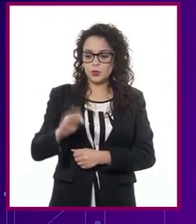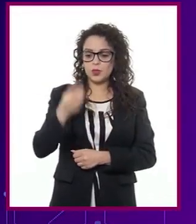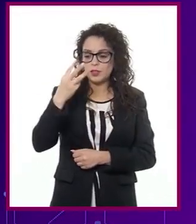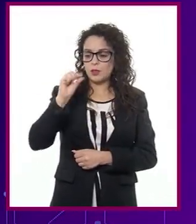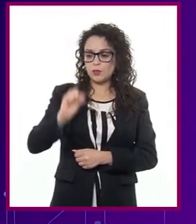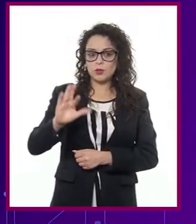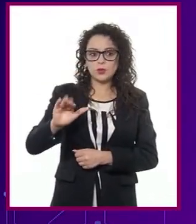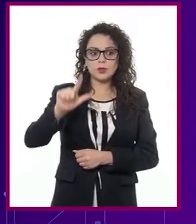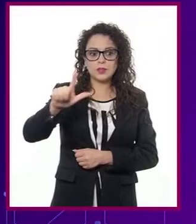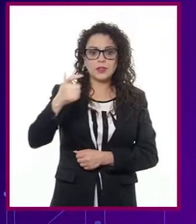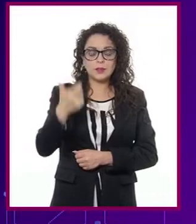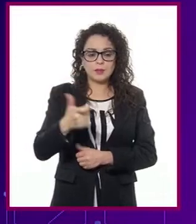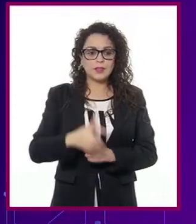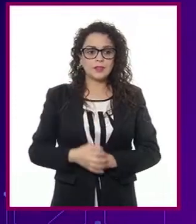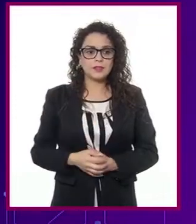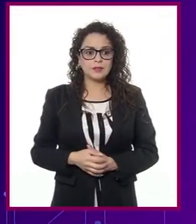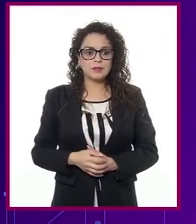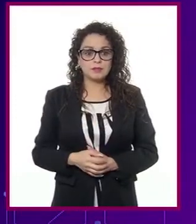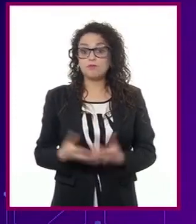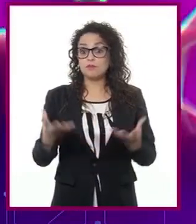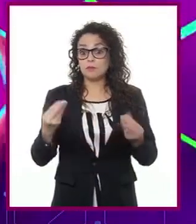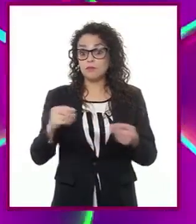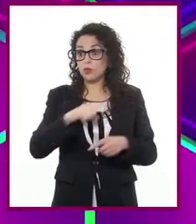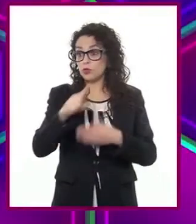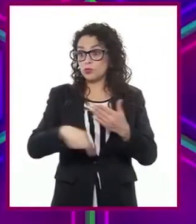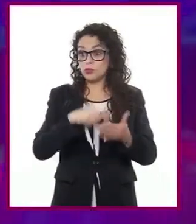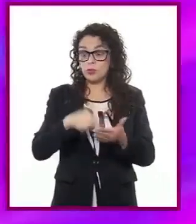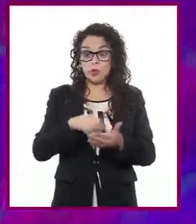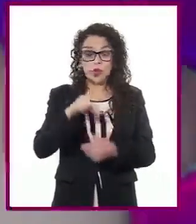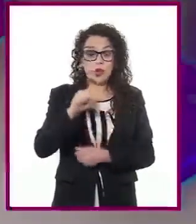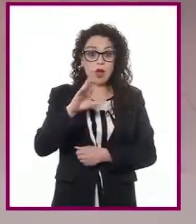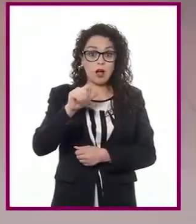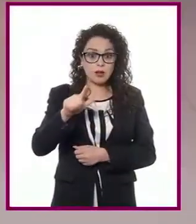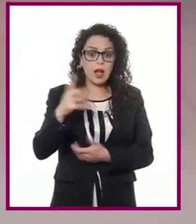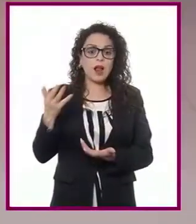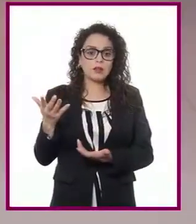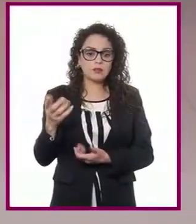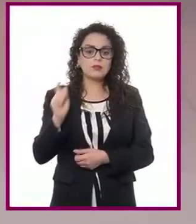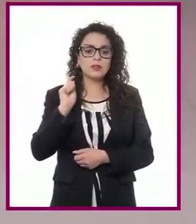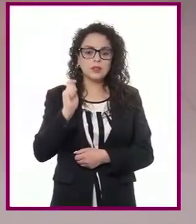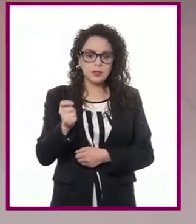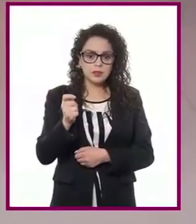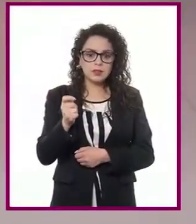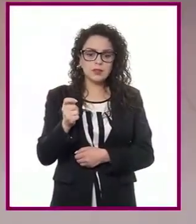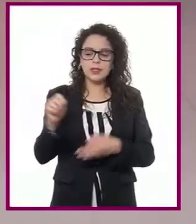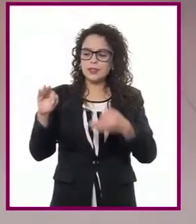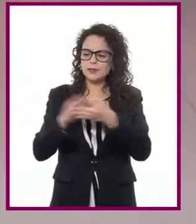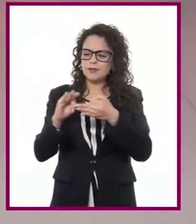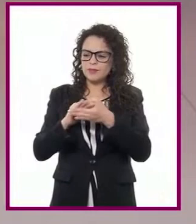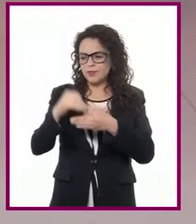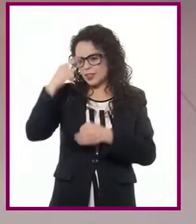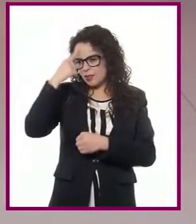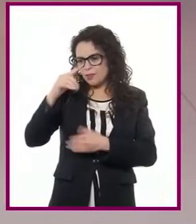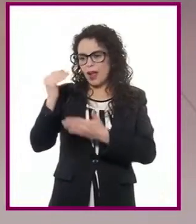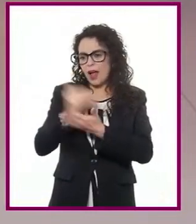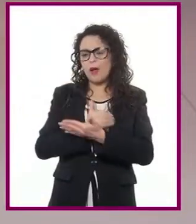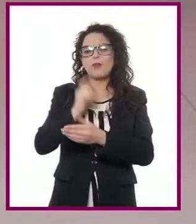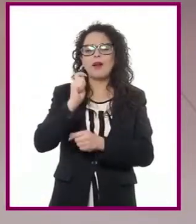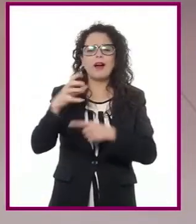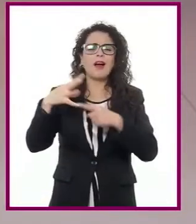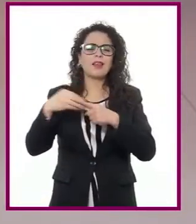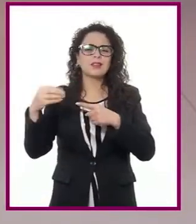343.57 pesos. Aunque muchos establecimientos suelen redondear a la unidad o decena más cercana para evitar los